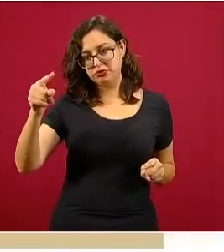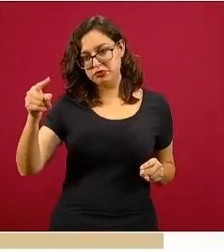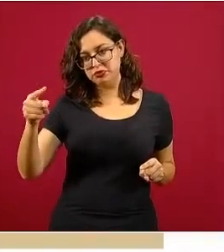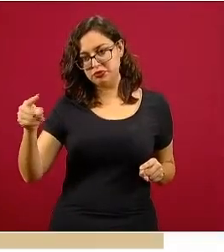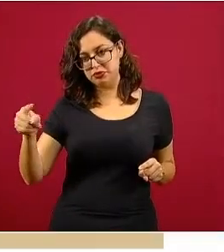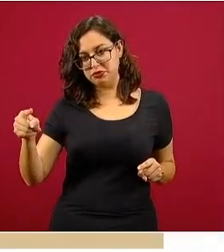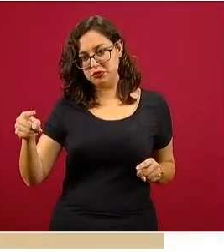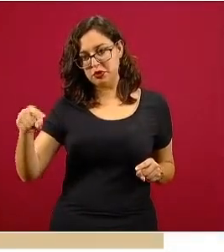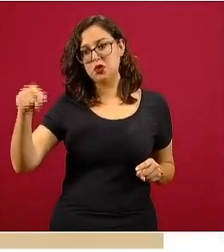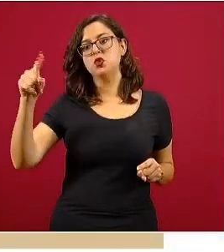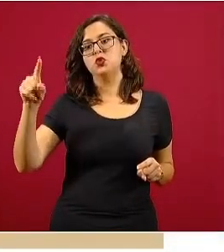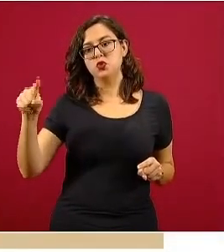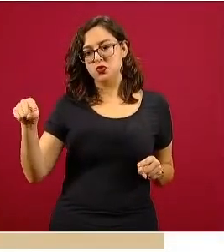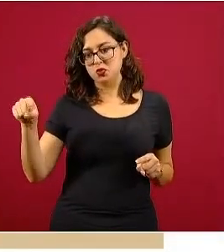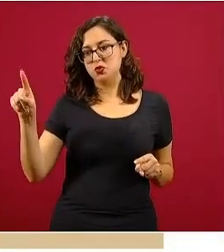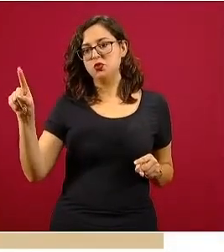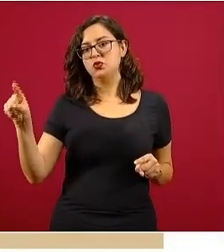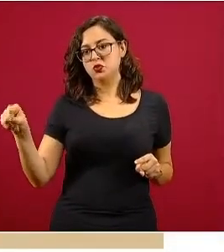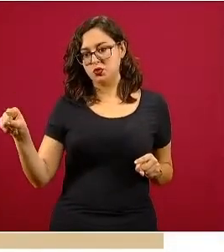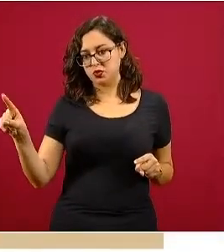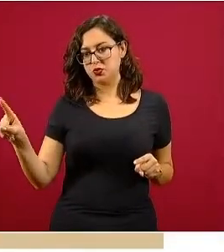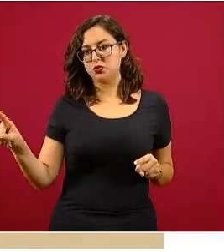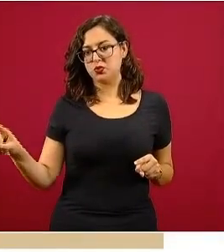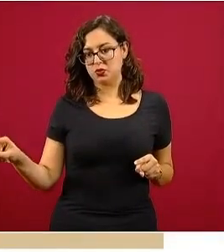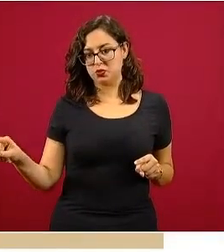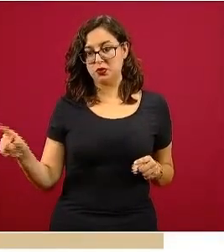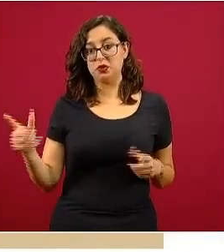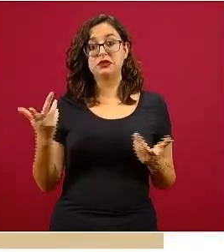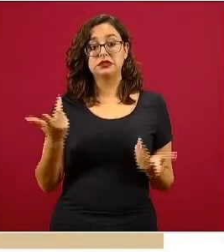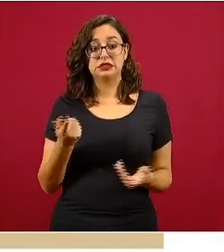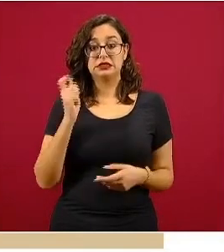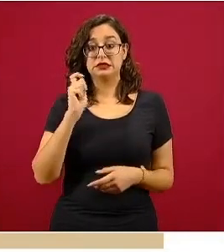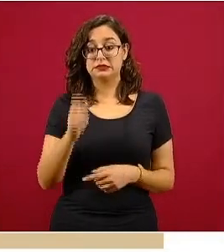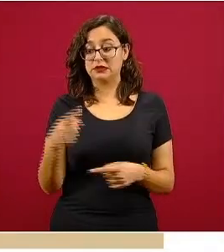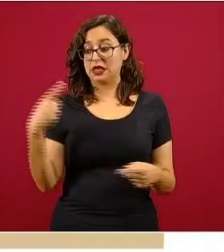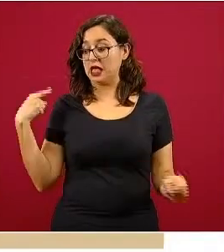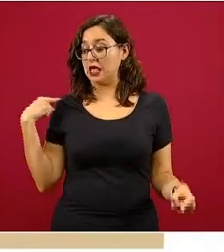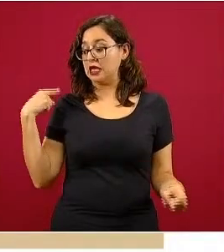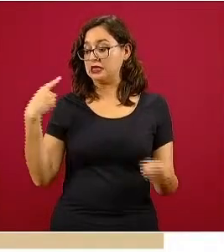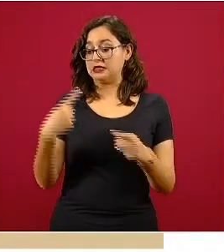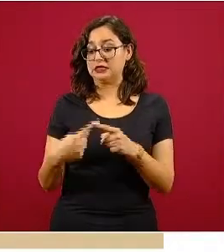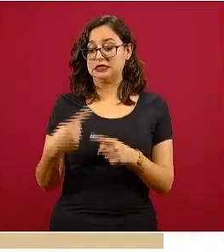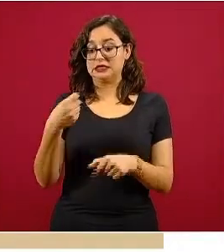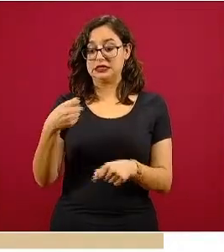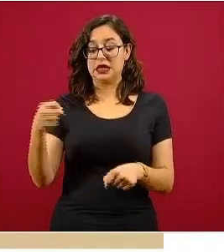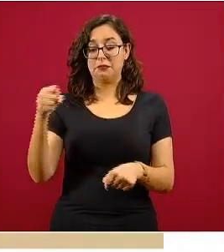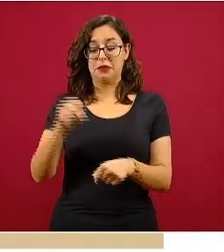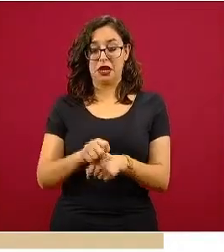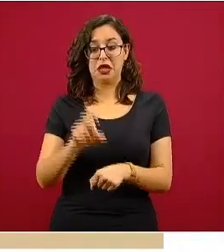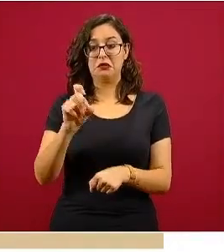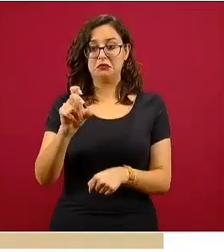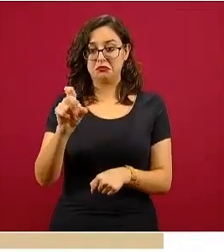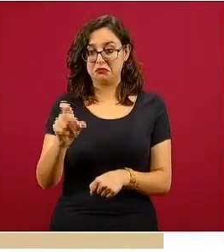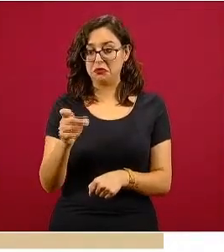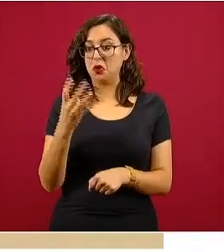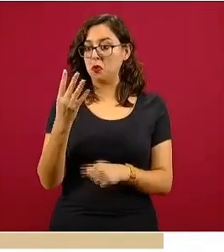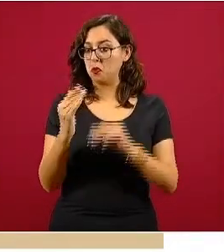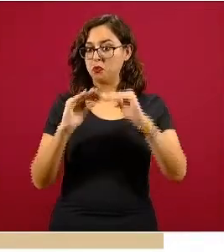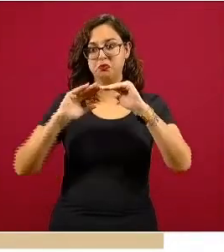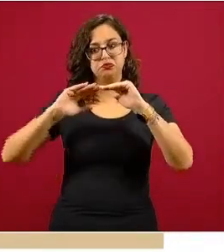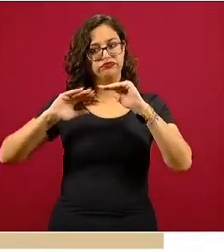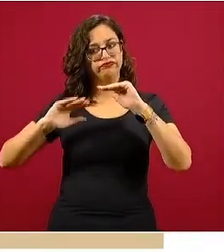en ondas, pero claramente descendente, inclusive hasta la semana 34. Buena disponibilidad hospitalaria, por lo